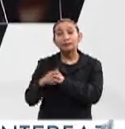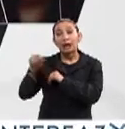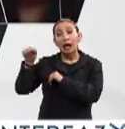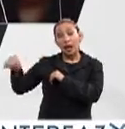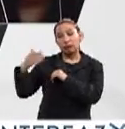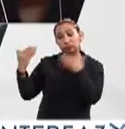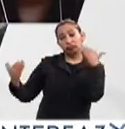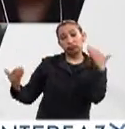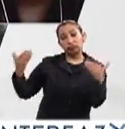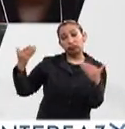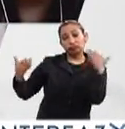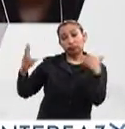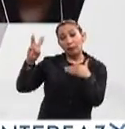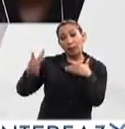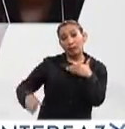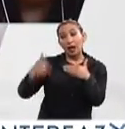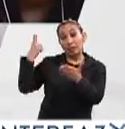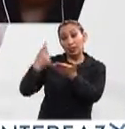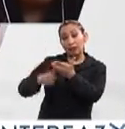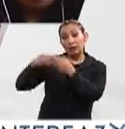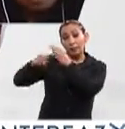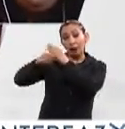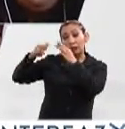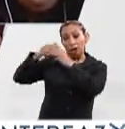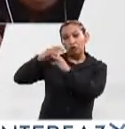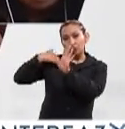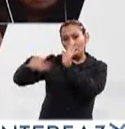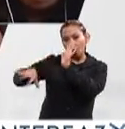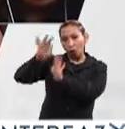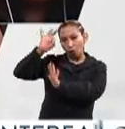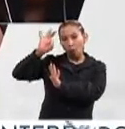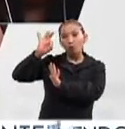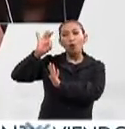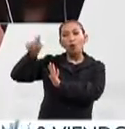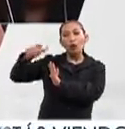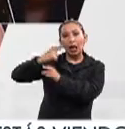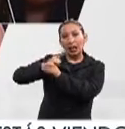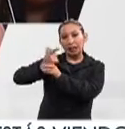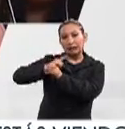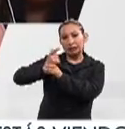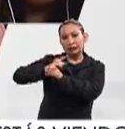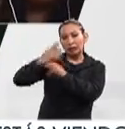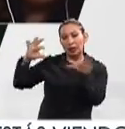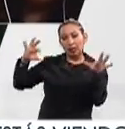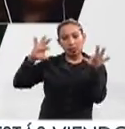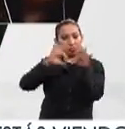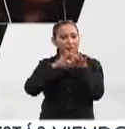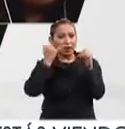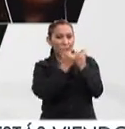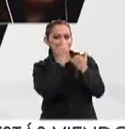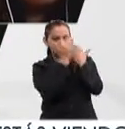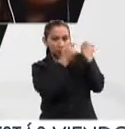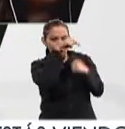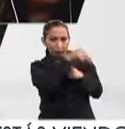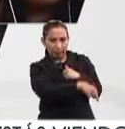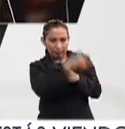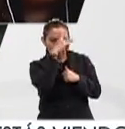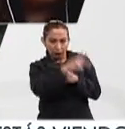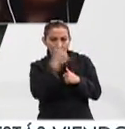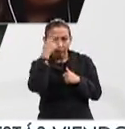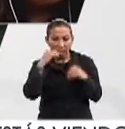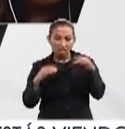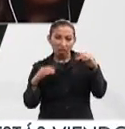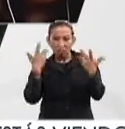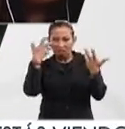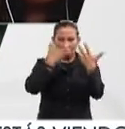Pues el comparativo, realmente el contenido de la materia, yo escogí una licencia que se adaptara a mis estudios que tenía aquí para que no